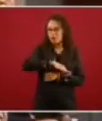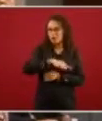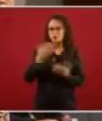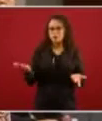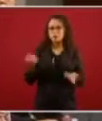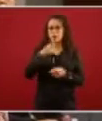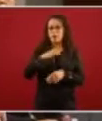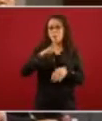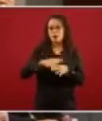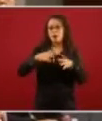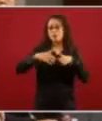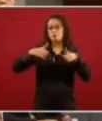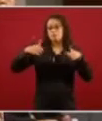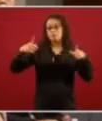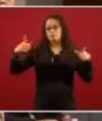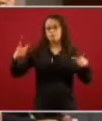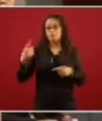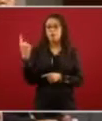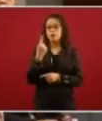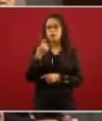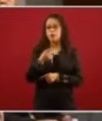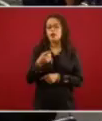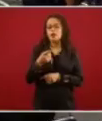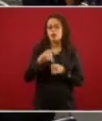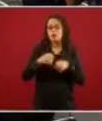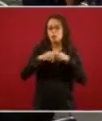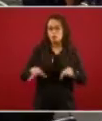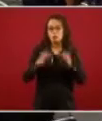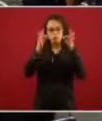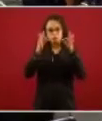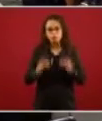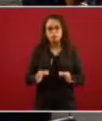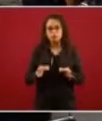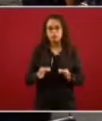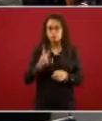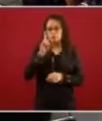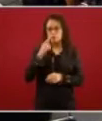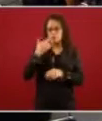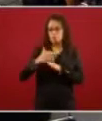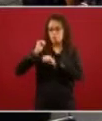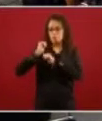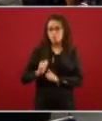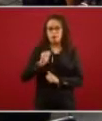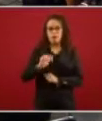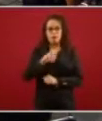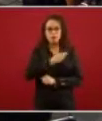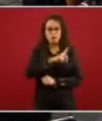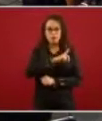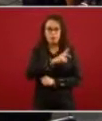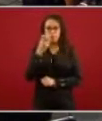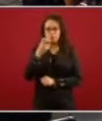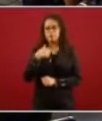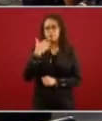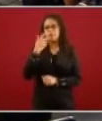a la información verídica y la información que emiten las autoridades de salud. En ese sentido, presidente, yo le vuelvo a